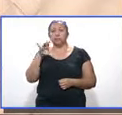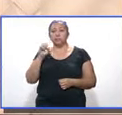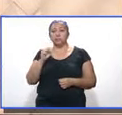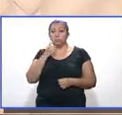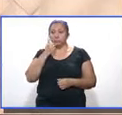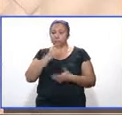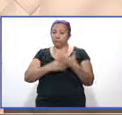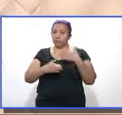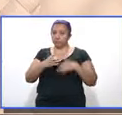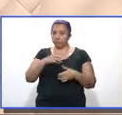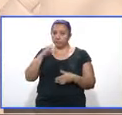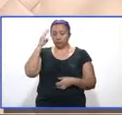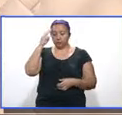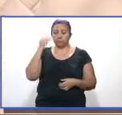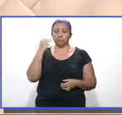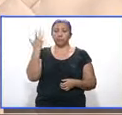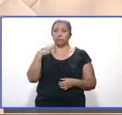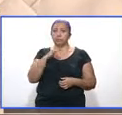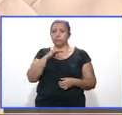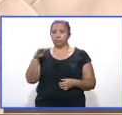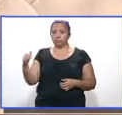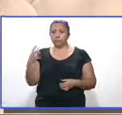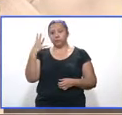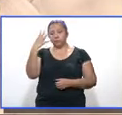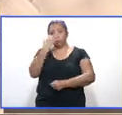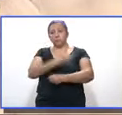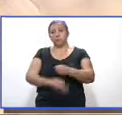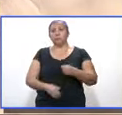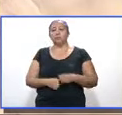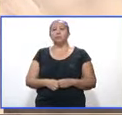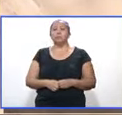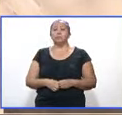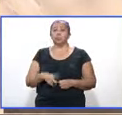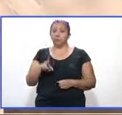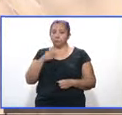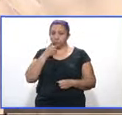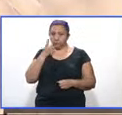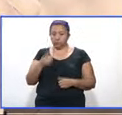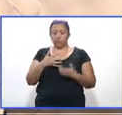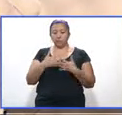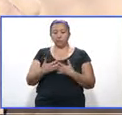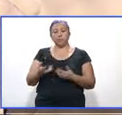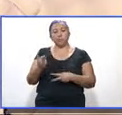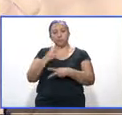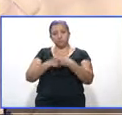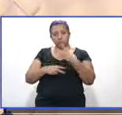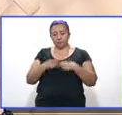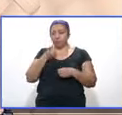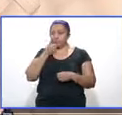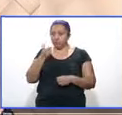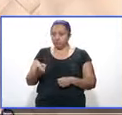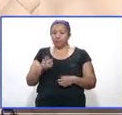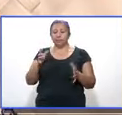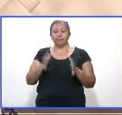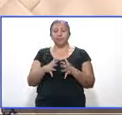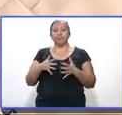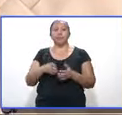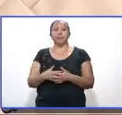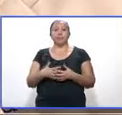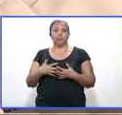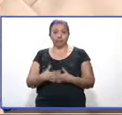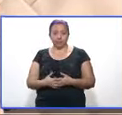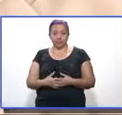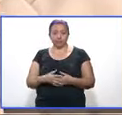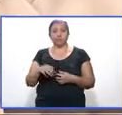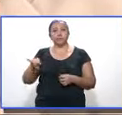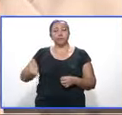de Mérida de 10:30 de la mañana a 4 de la tarde y se invita a los emprendedores, a los pequeños y medianos empresarios que